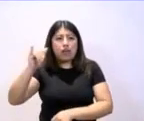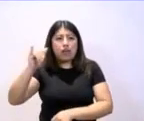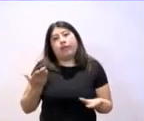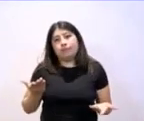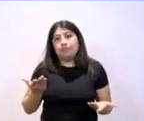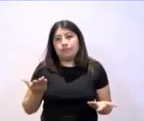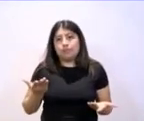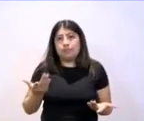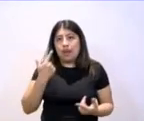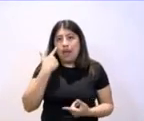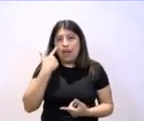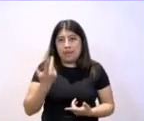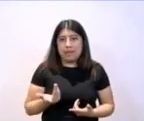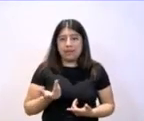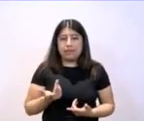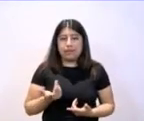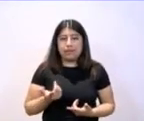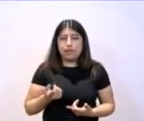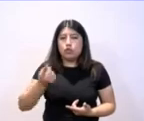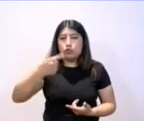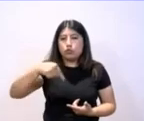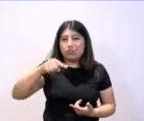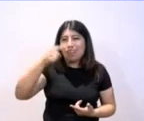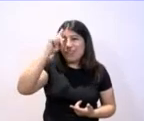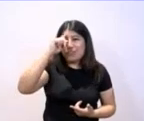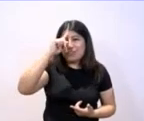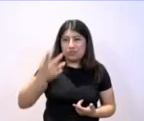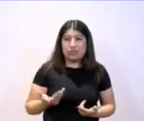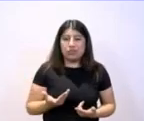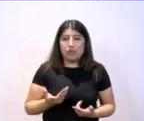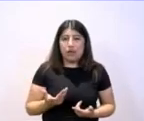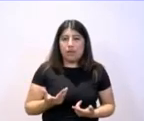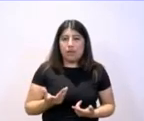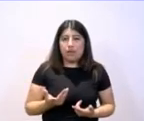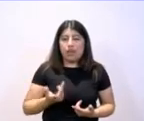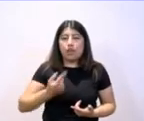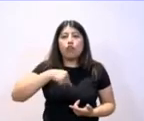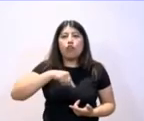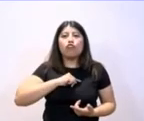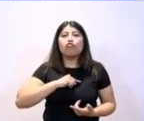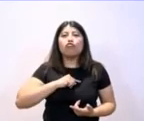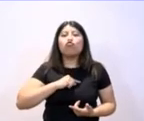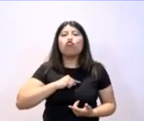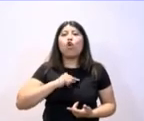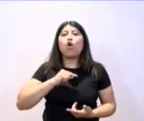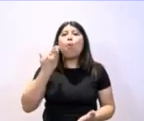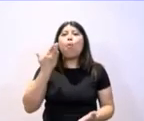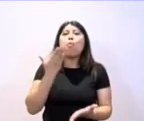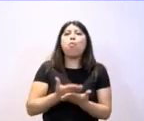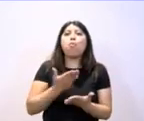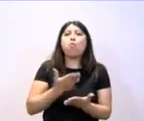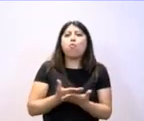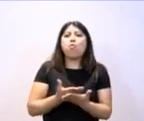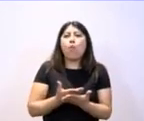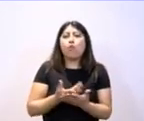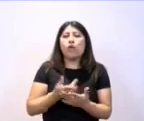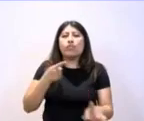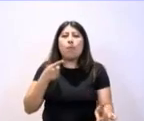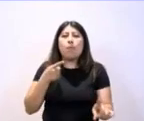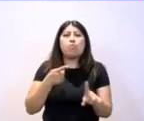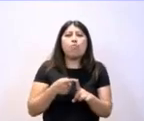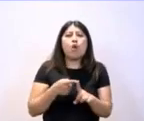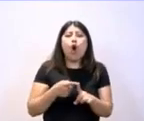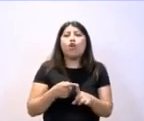señora Lacid, no sabe usted de lo que habla. Estamos hablando de una moción para las condiciones laborales y